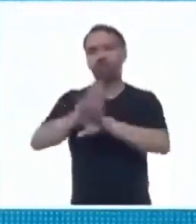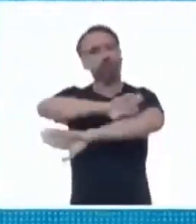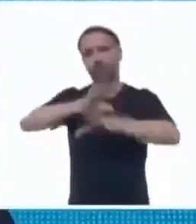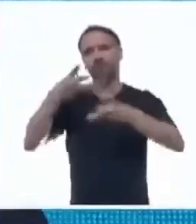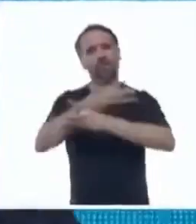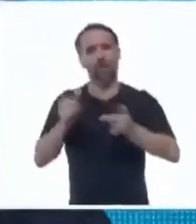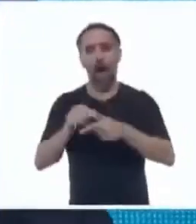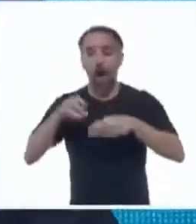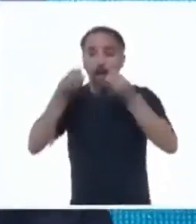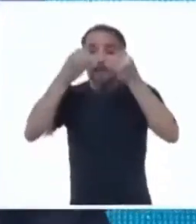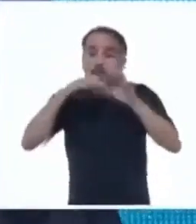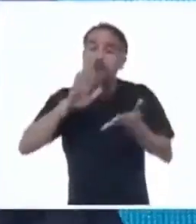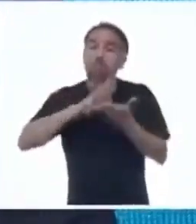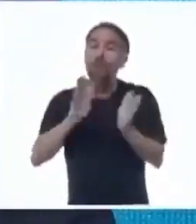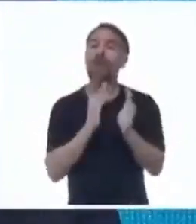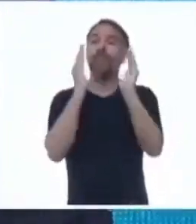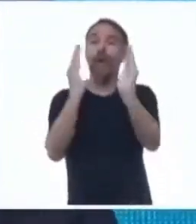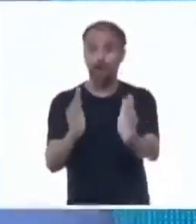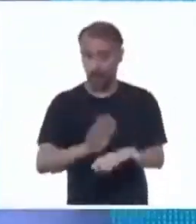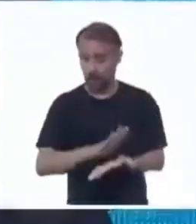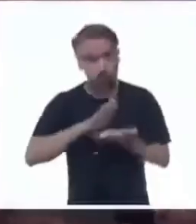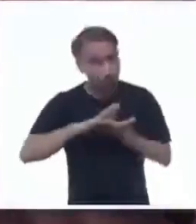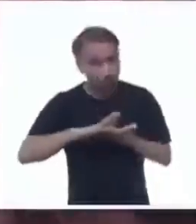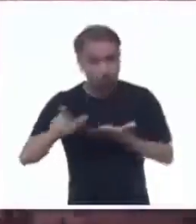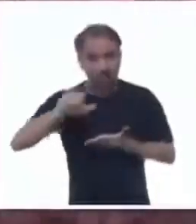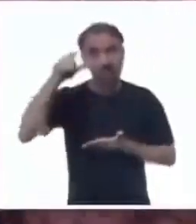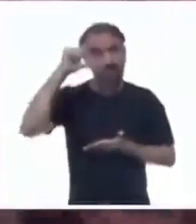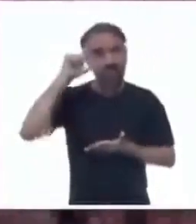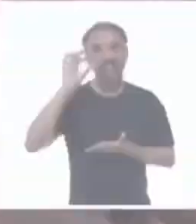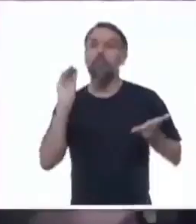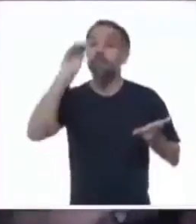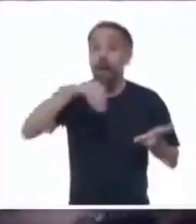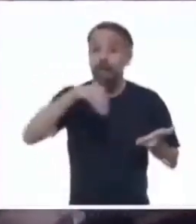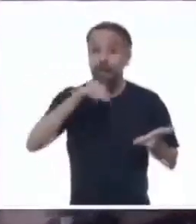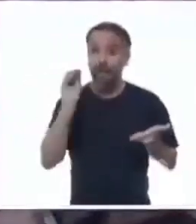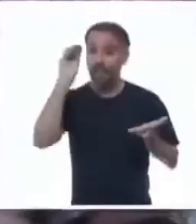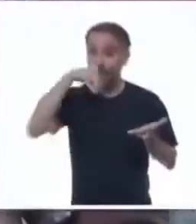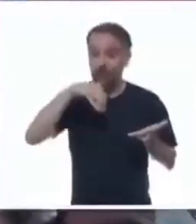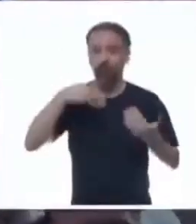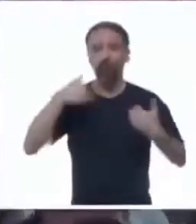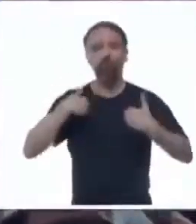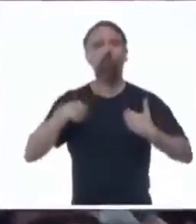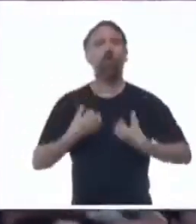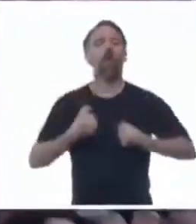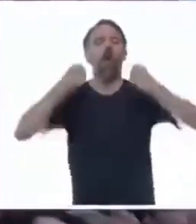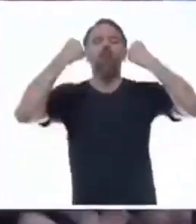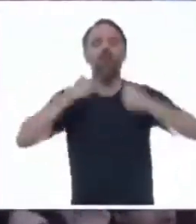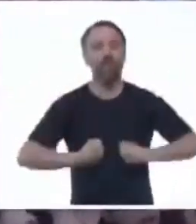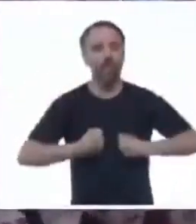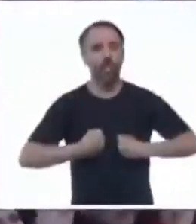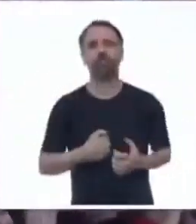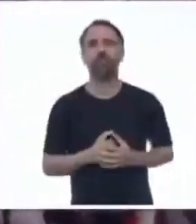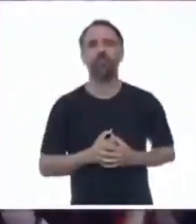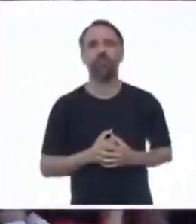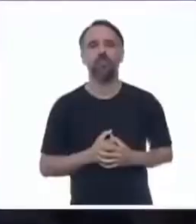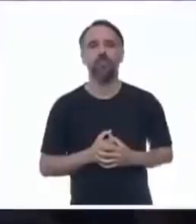empieza una nueva etapa desde el 10 de diciembre en mi gobierno. Estoy convencido